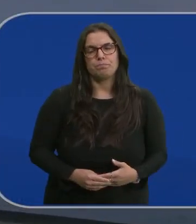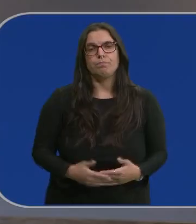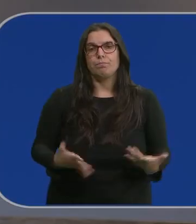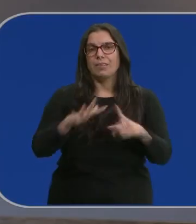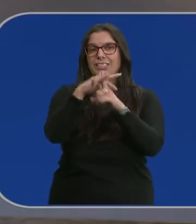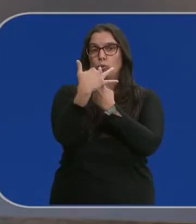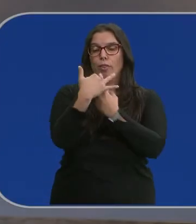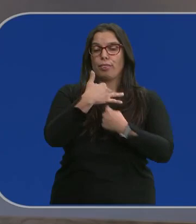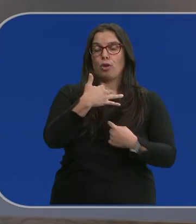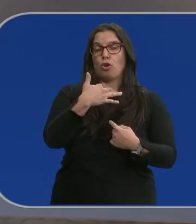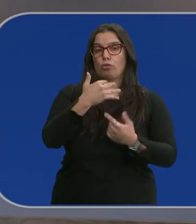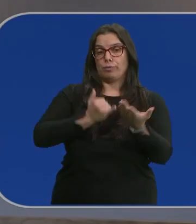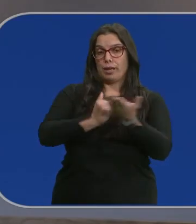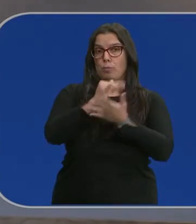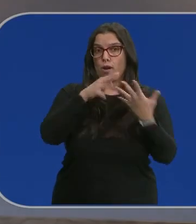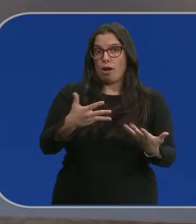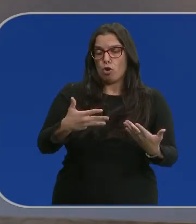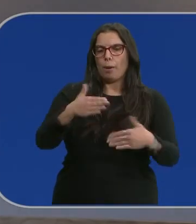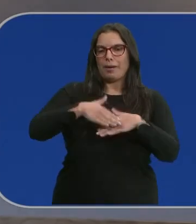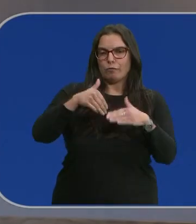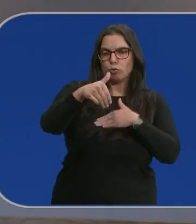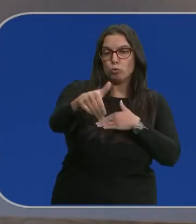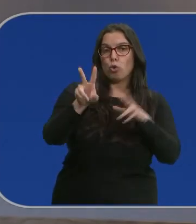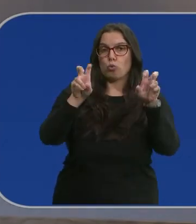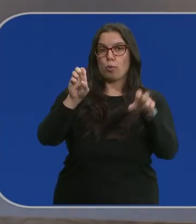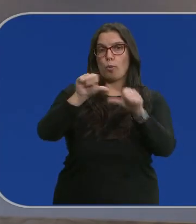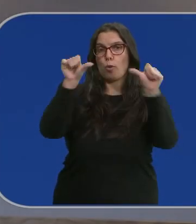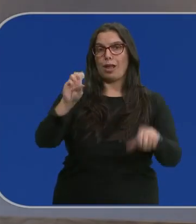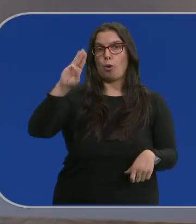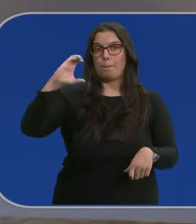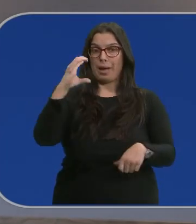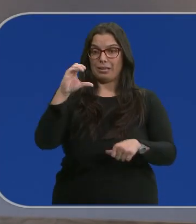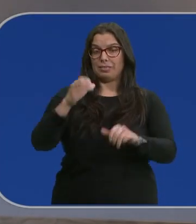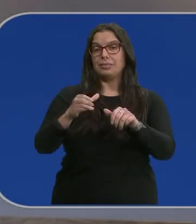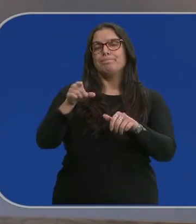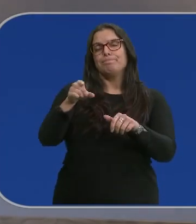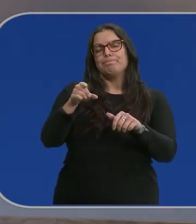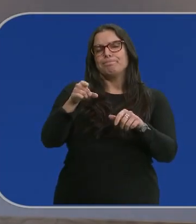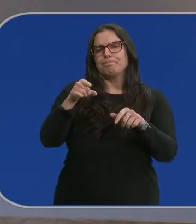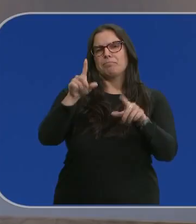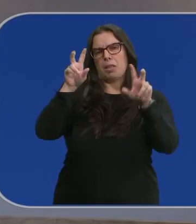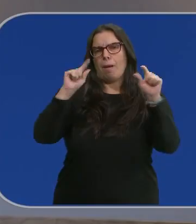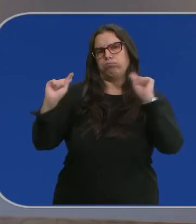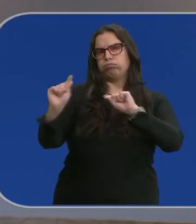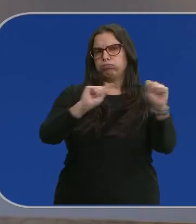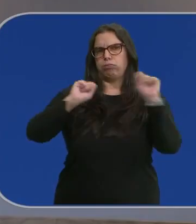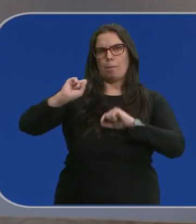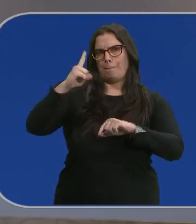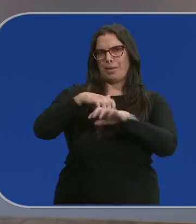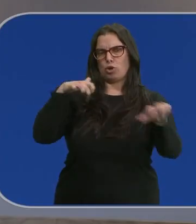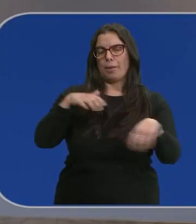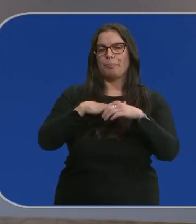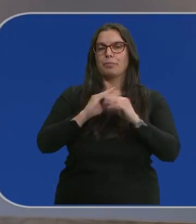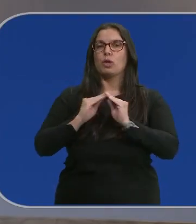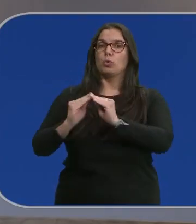Sí, la situación que afronta el campo, la actualidad y la aplicación de la nueva PAC han centrado gran parte del debate en esta sesión plenaria.